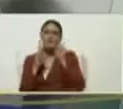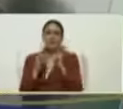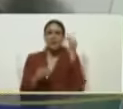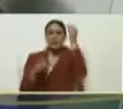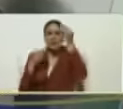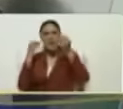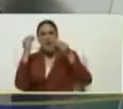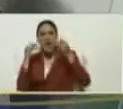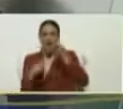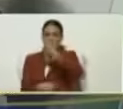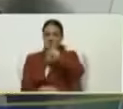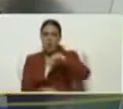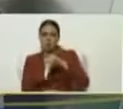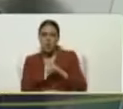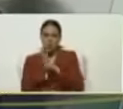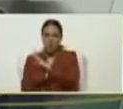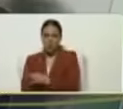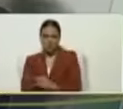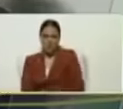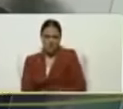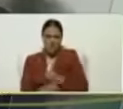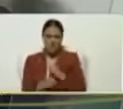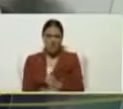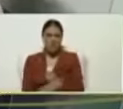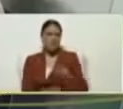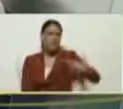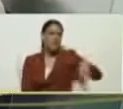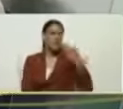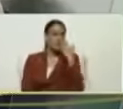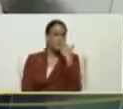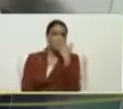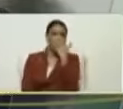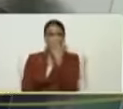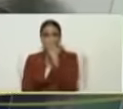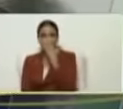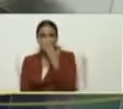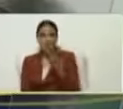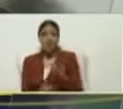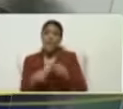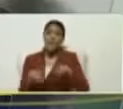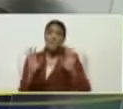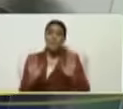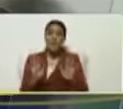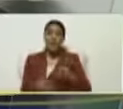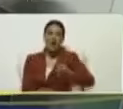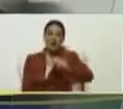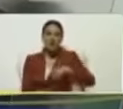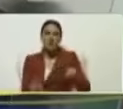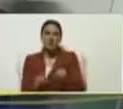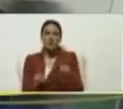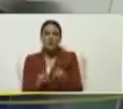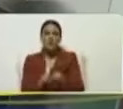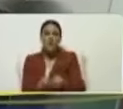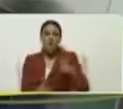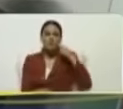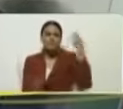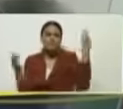sobreestiman. Pero nosotros somos una realidad histórica